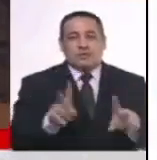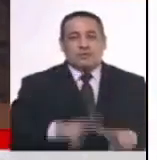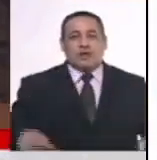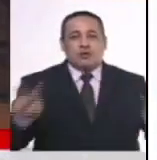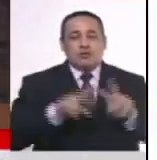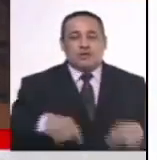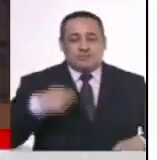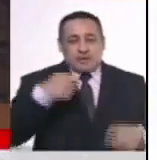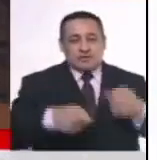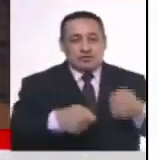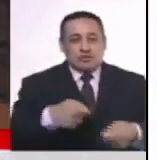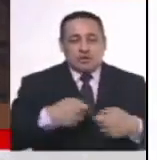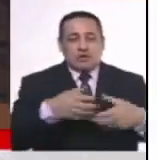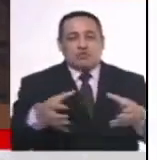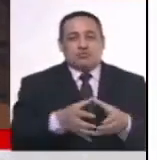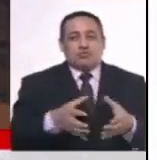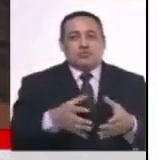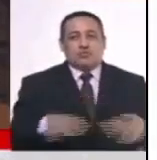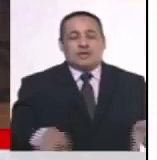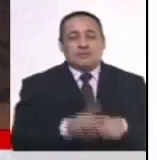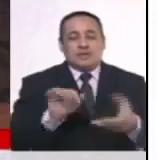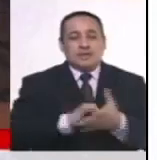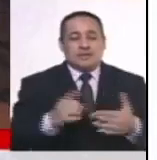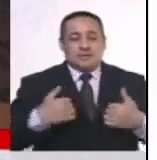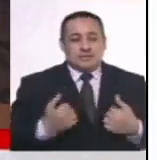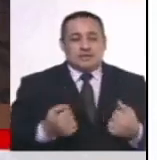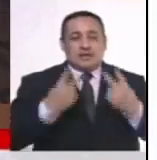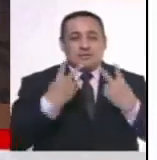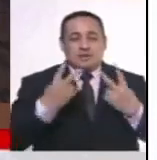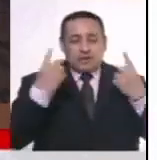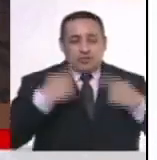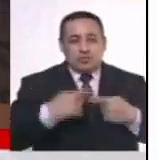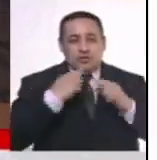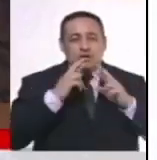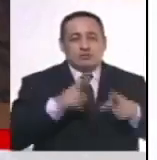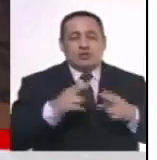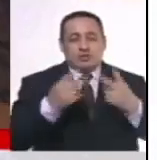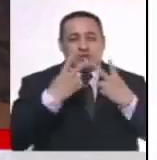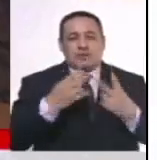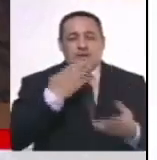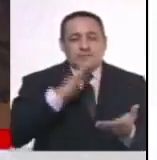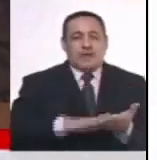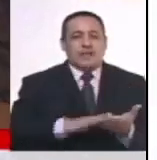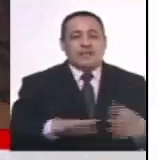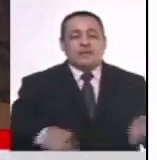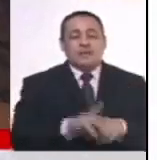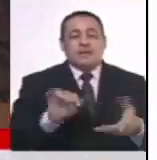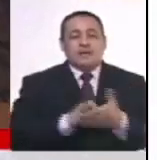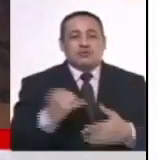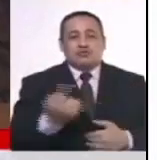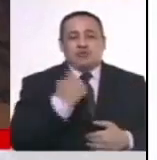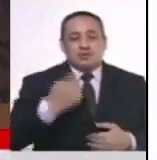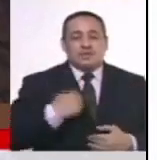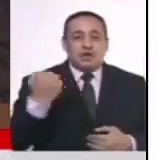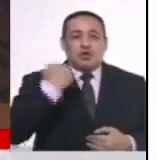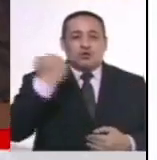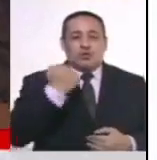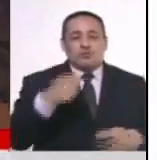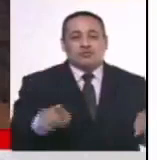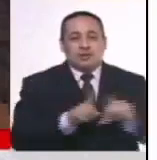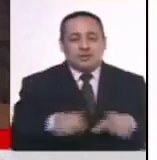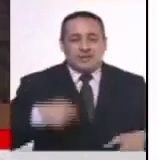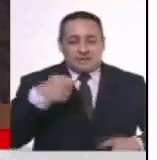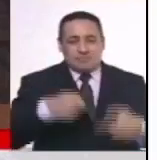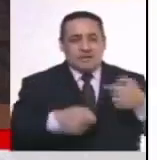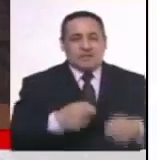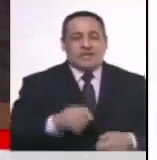la inversión en el sector. Sin embargo, esto ha resultado insuficiente, ya que solamente alcanzamos